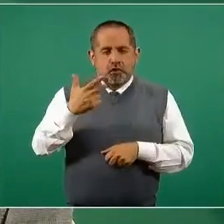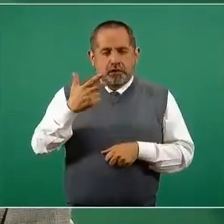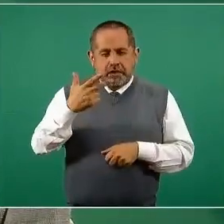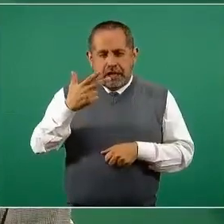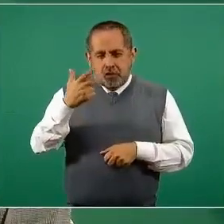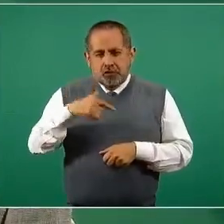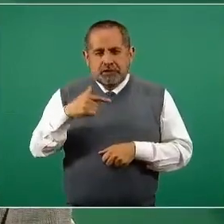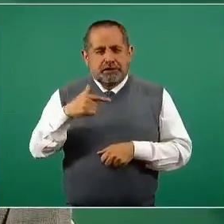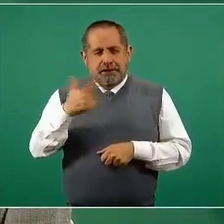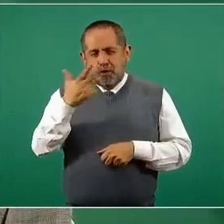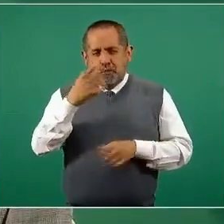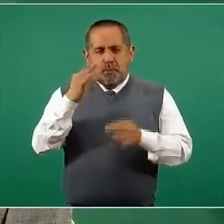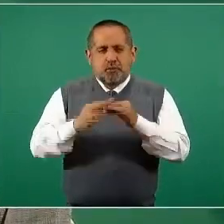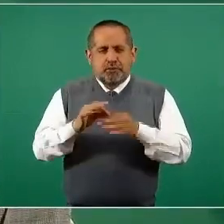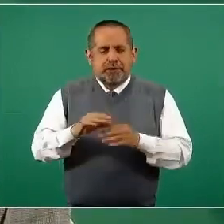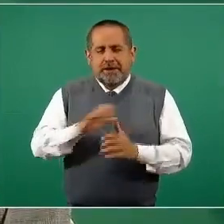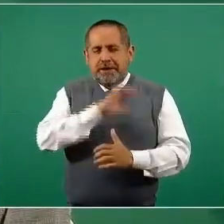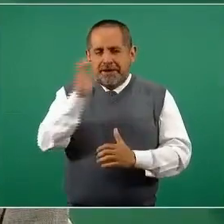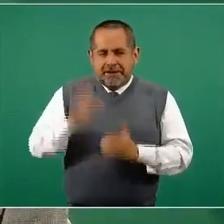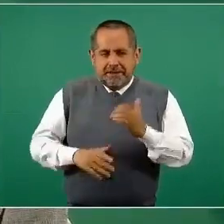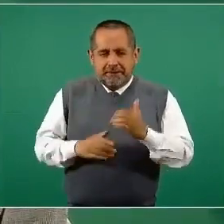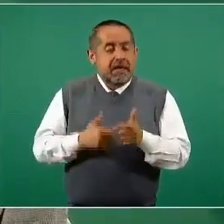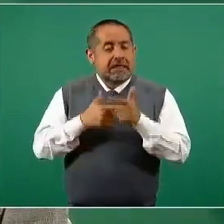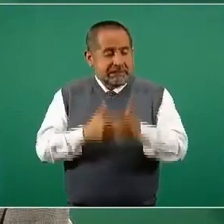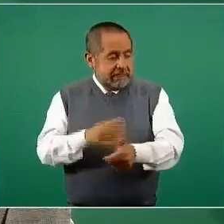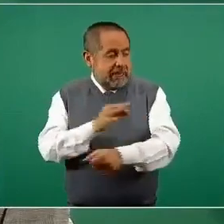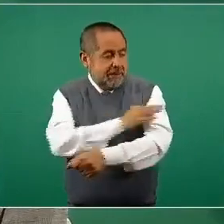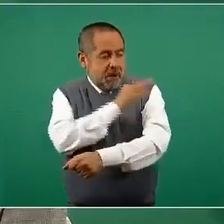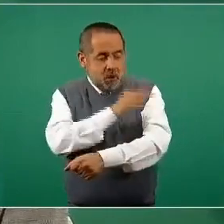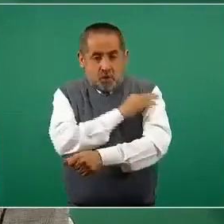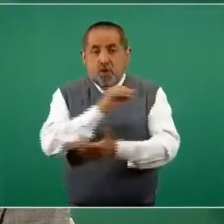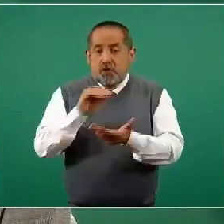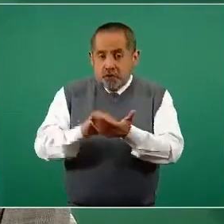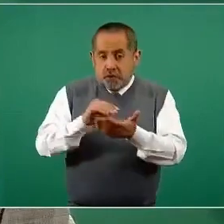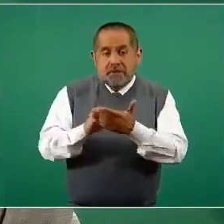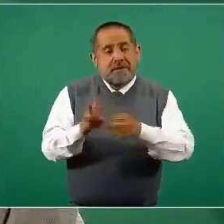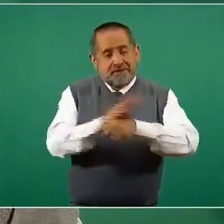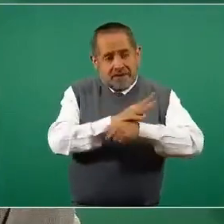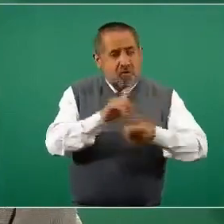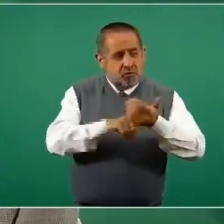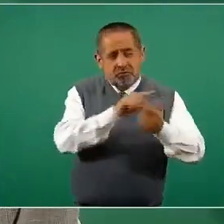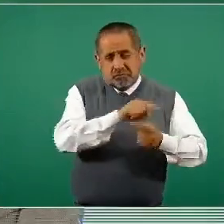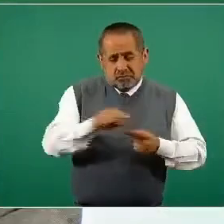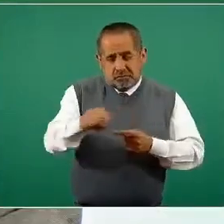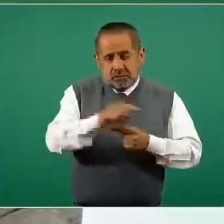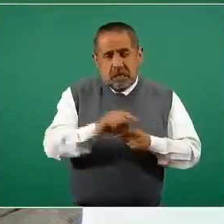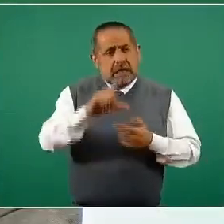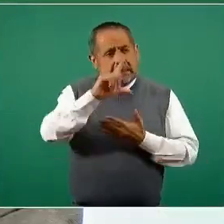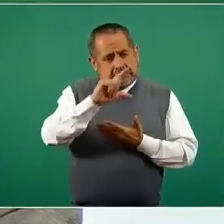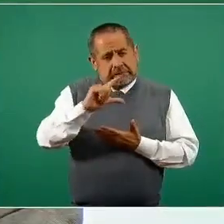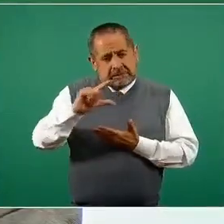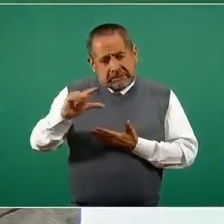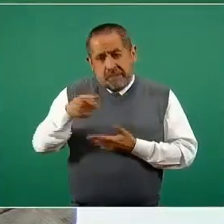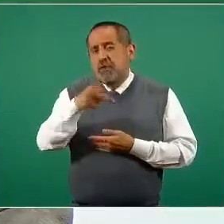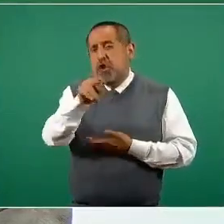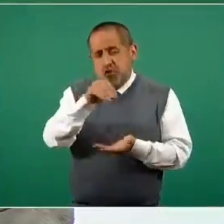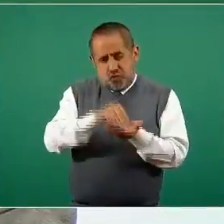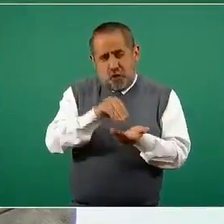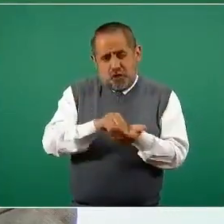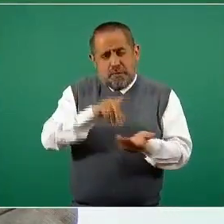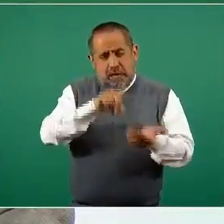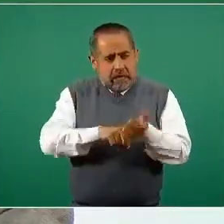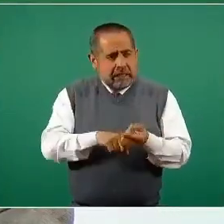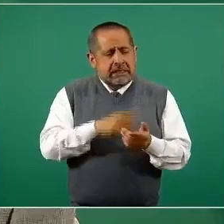con 0 minutos, aquí terminamos. Sigue la vacunación, todavía sigue la epidemia, va en descenso, pero hay